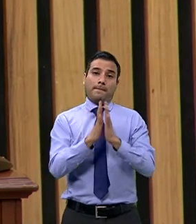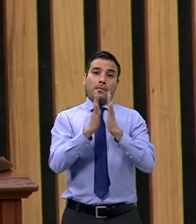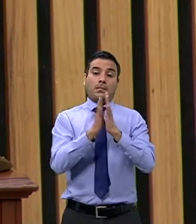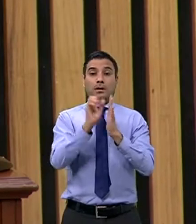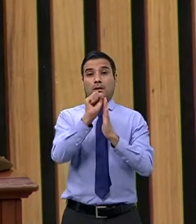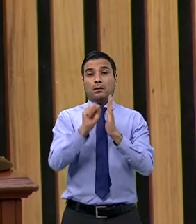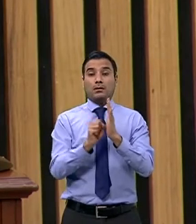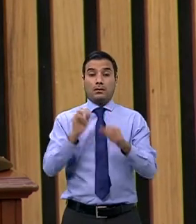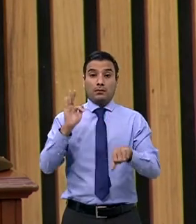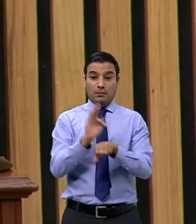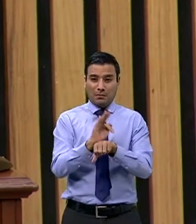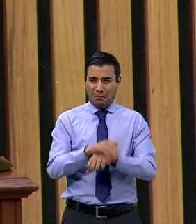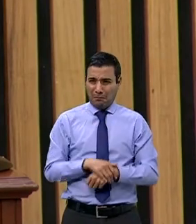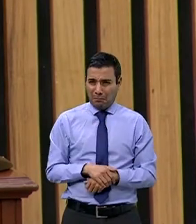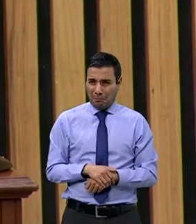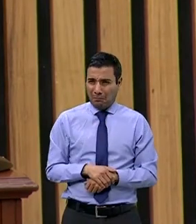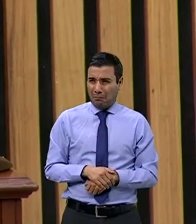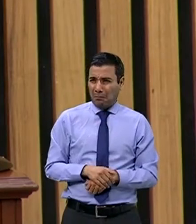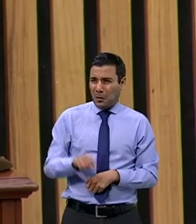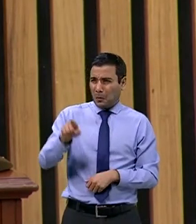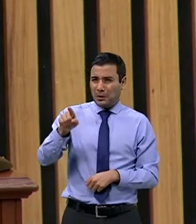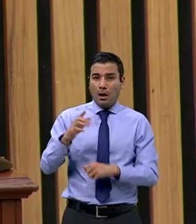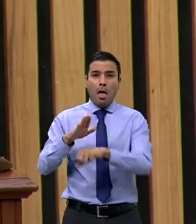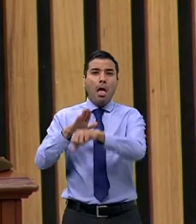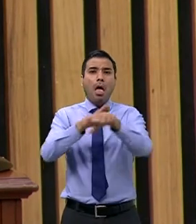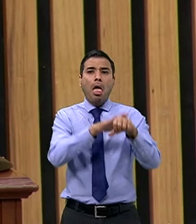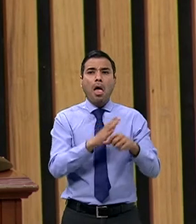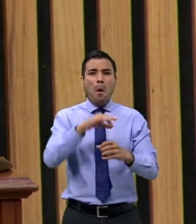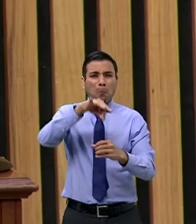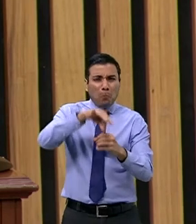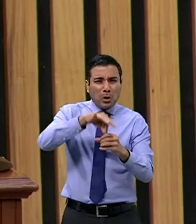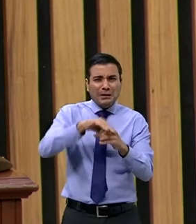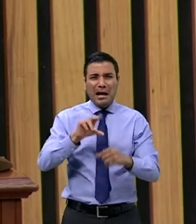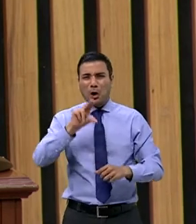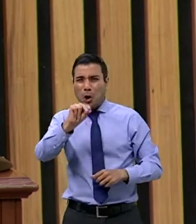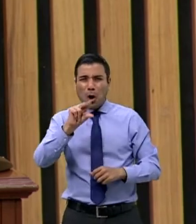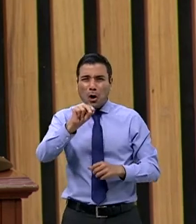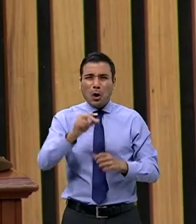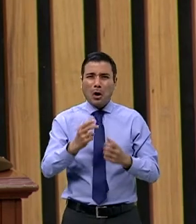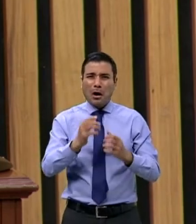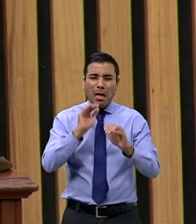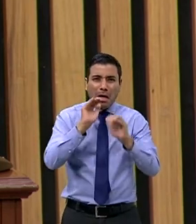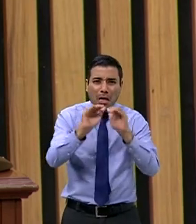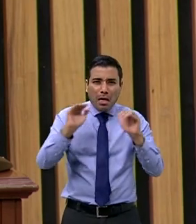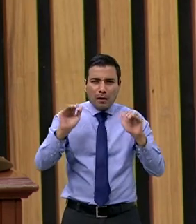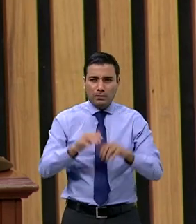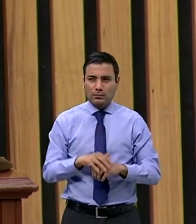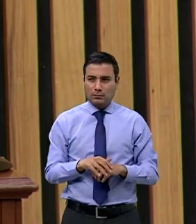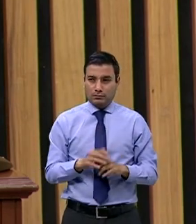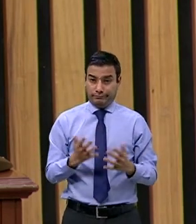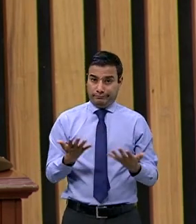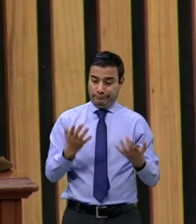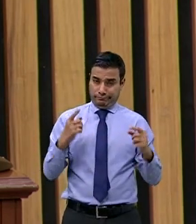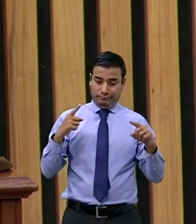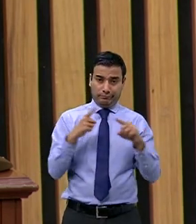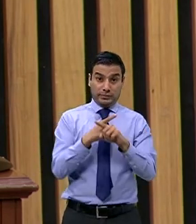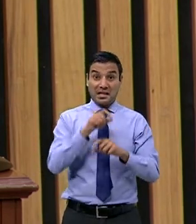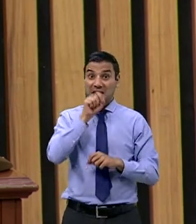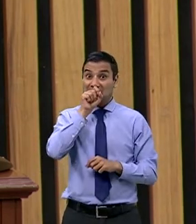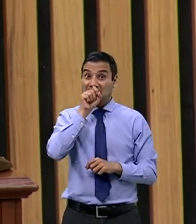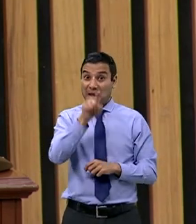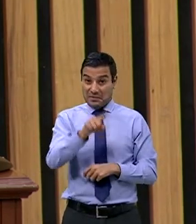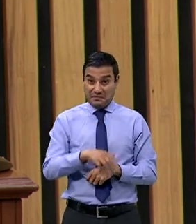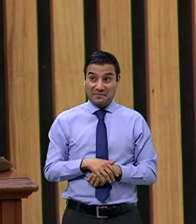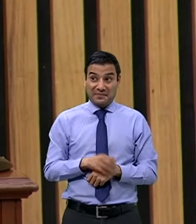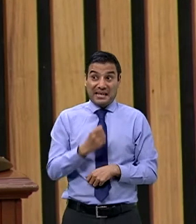llaman a no votar en un ejercicio constitucional y sorprende también que hay actores que incluso han pasado por